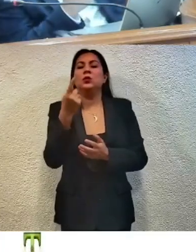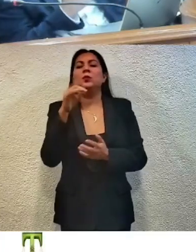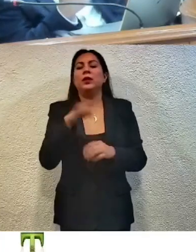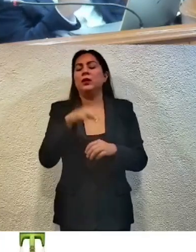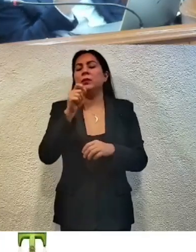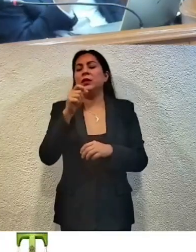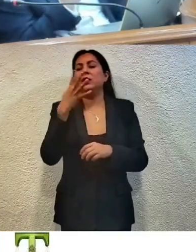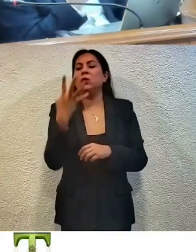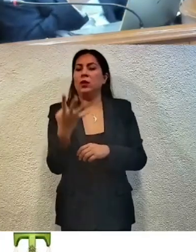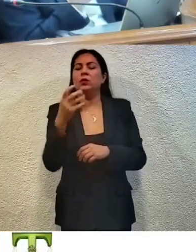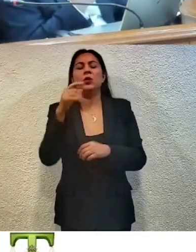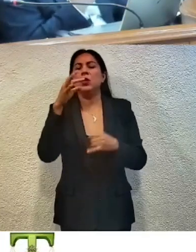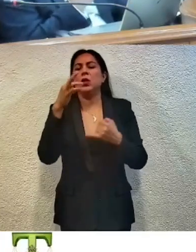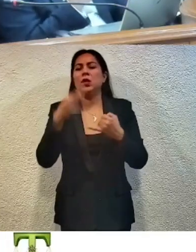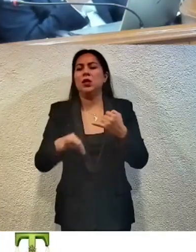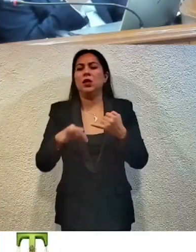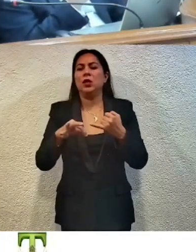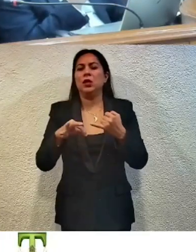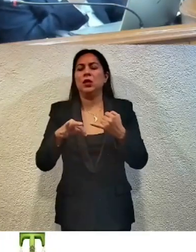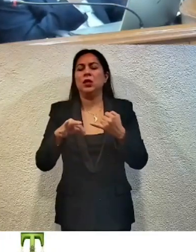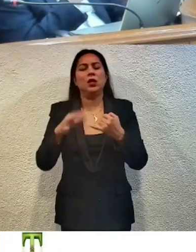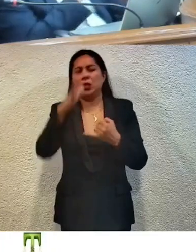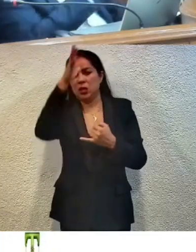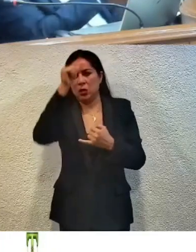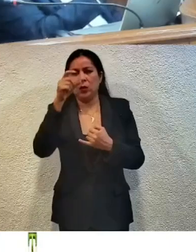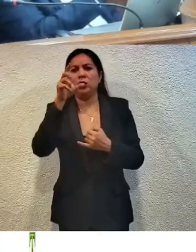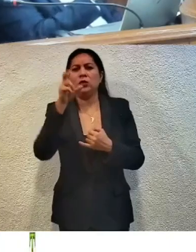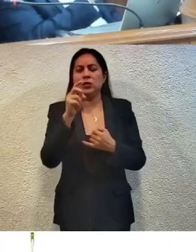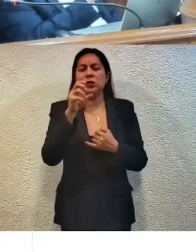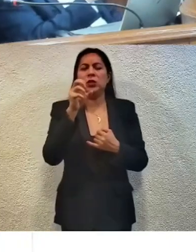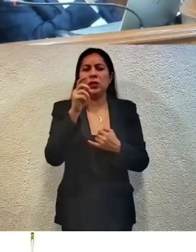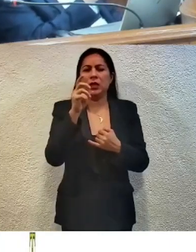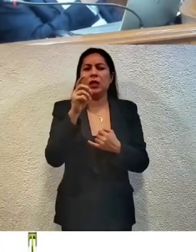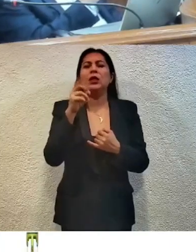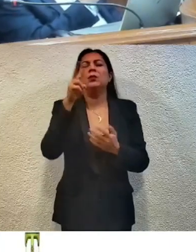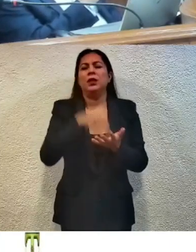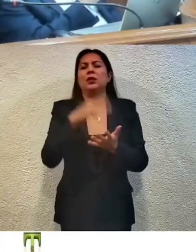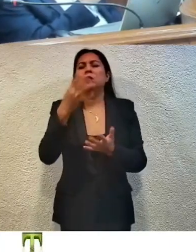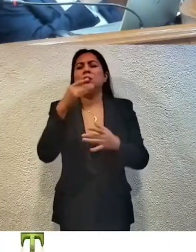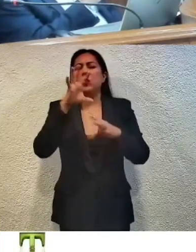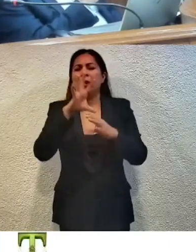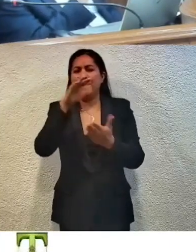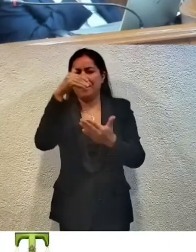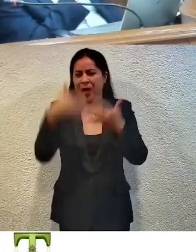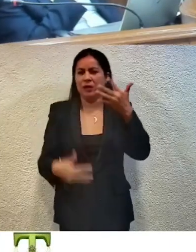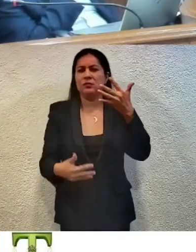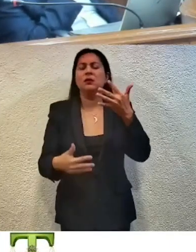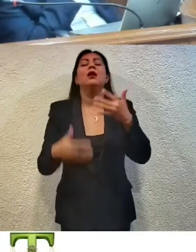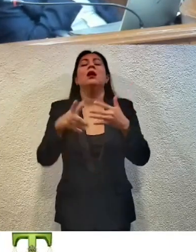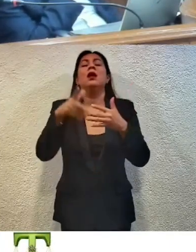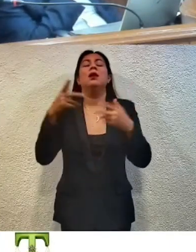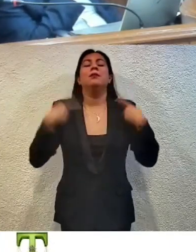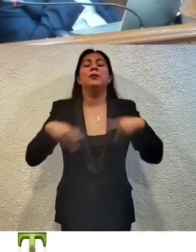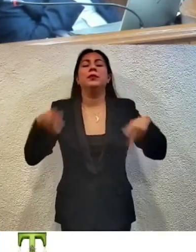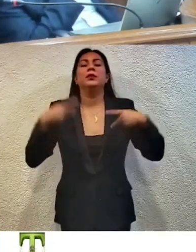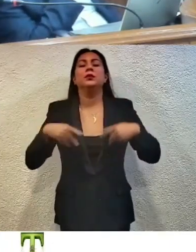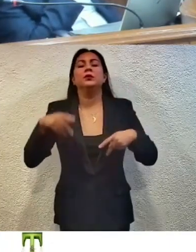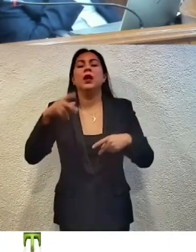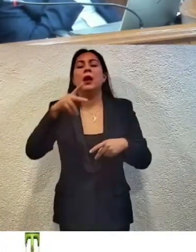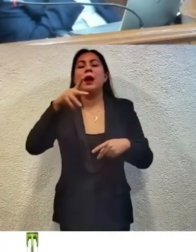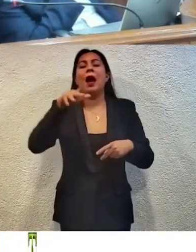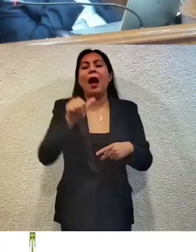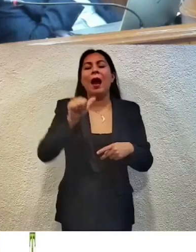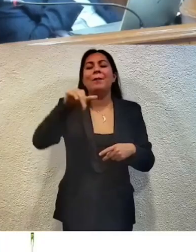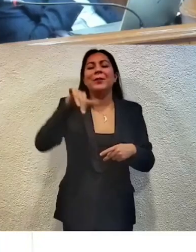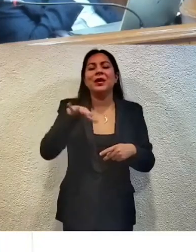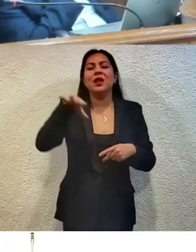221-2024 y el juicio de inconformidad 030-2024 acumulados. La parte actora es Pablo Amílcar